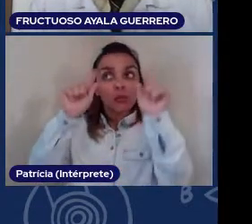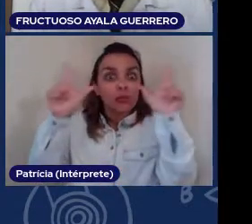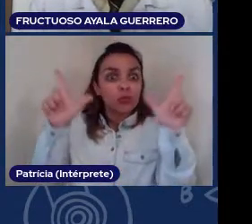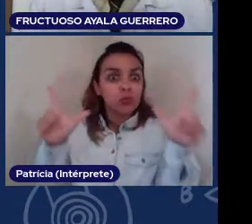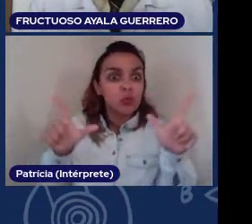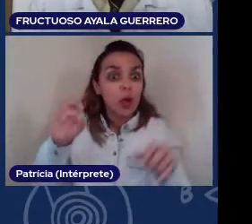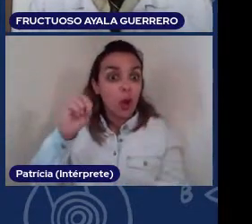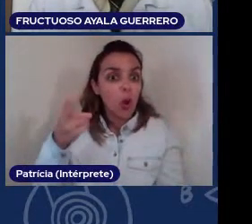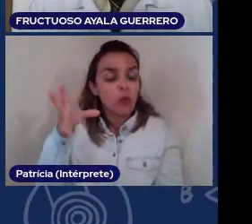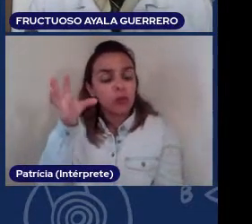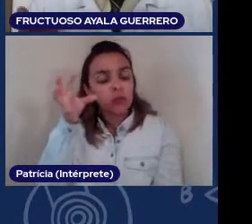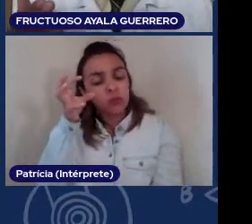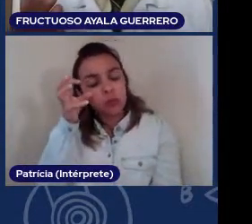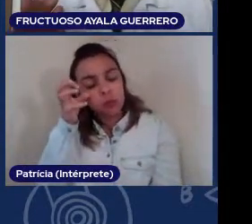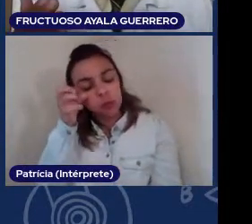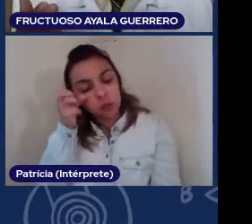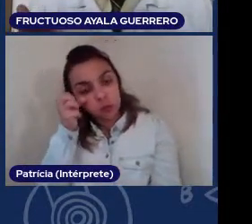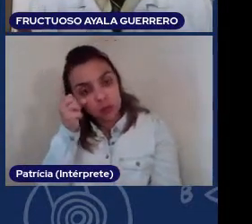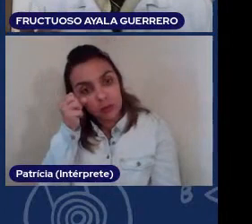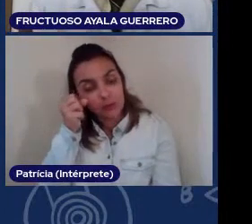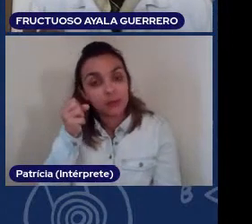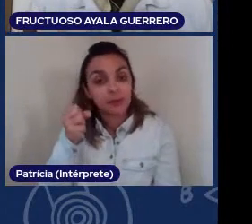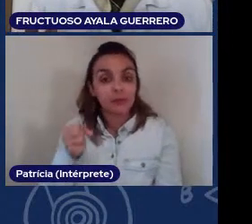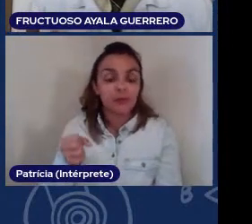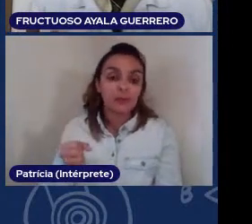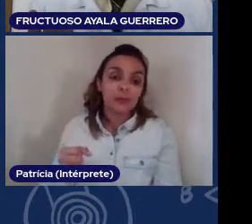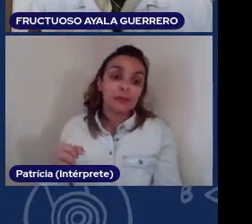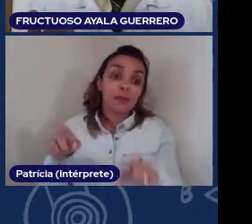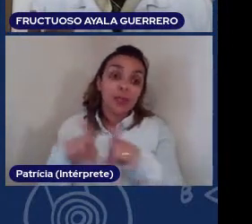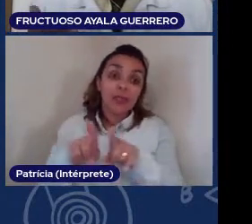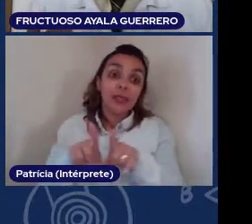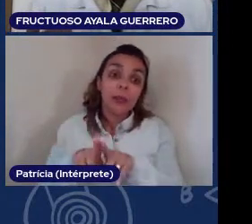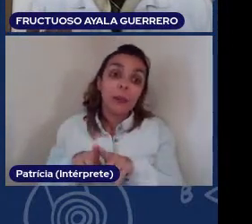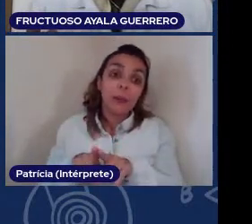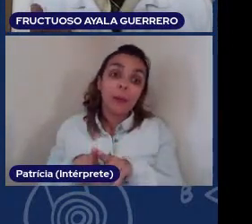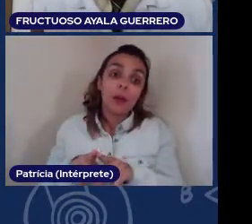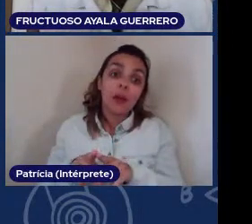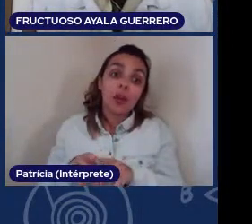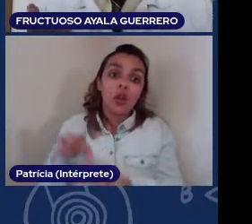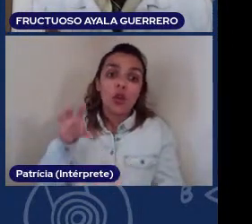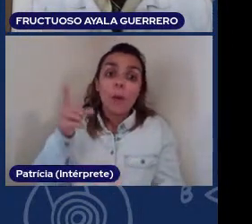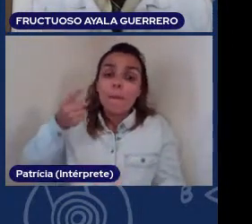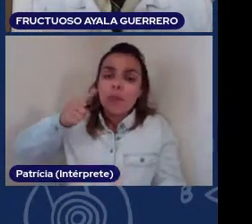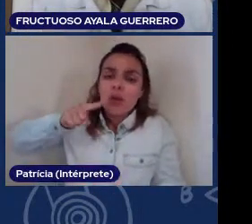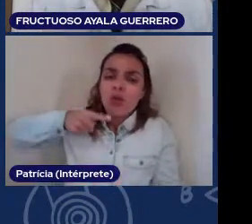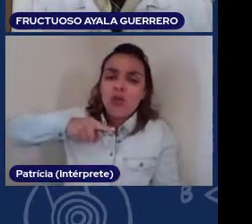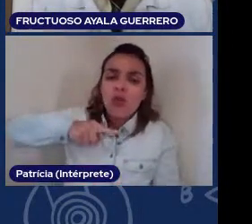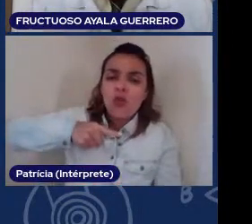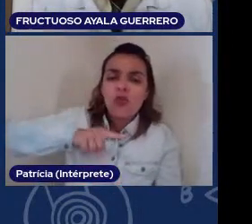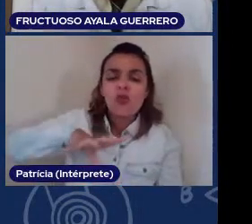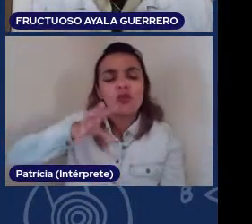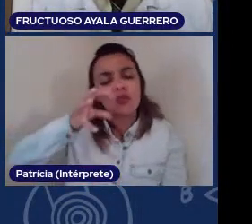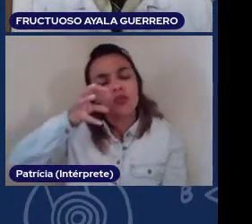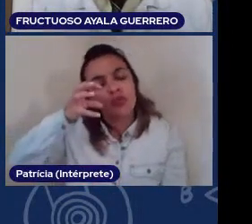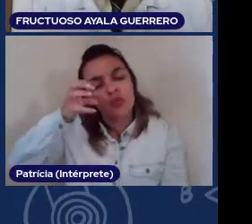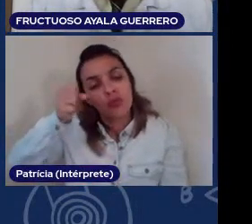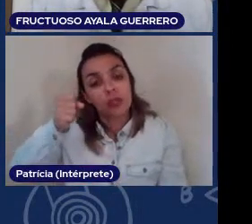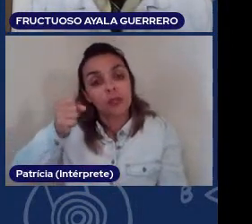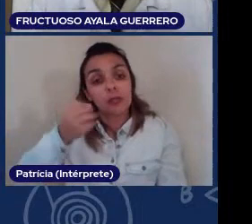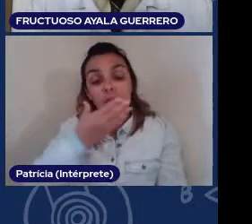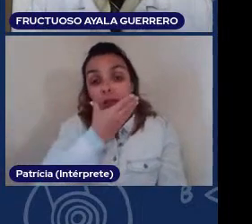está dormida, y la profundidad del sueño. Entonces ahí ven a un niño ya con